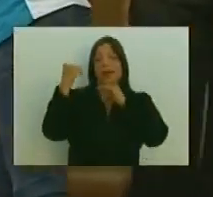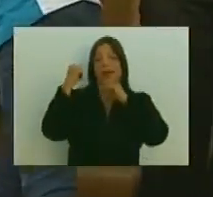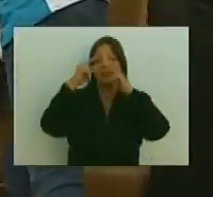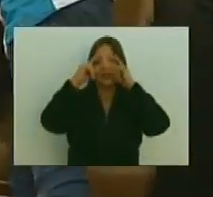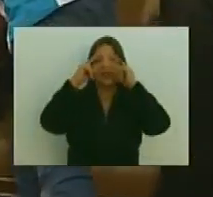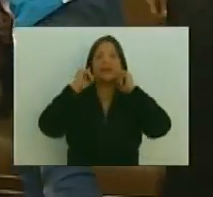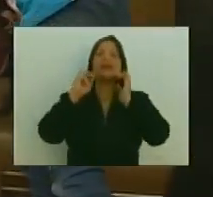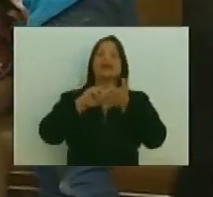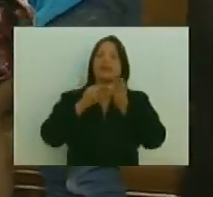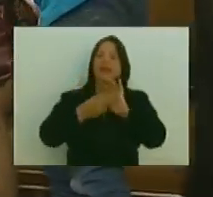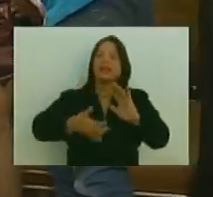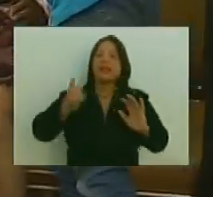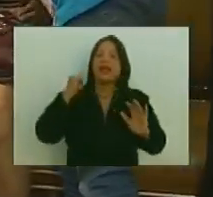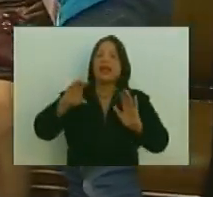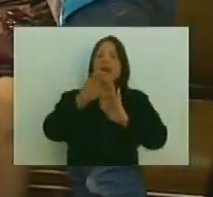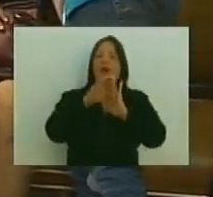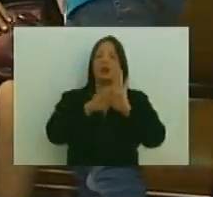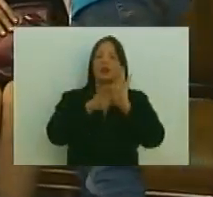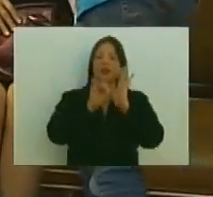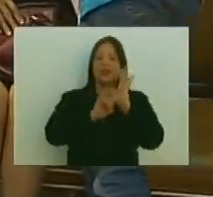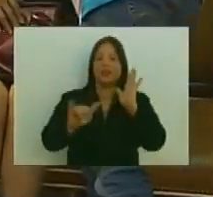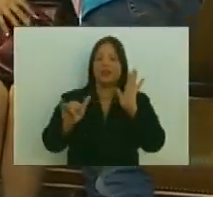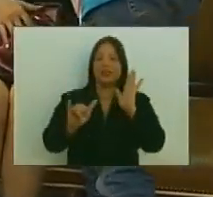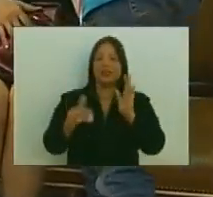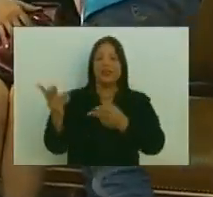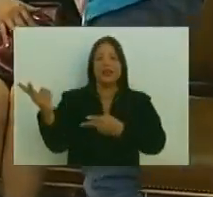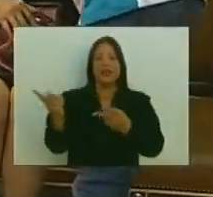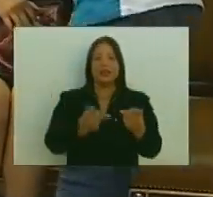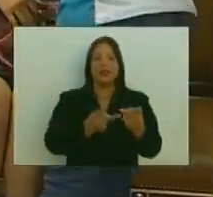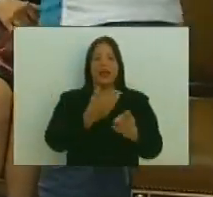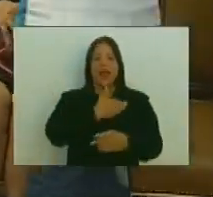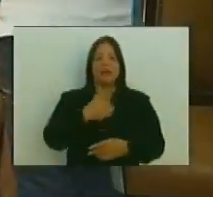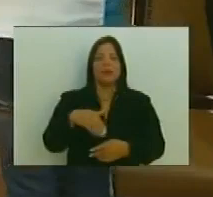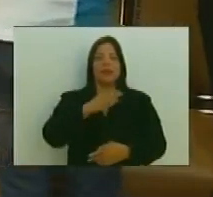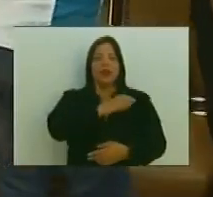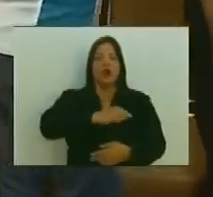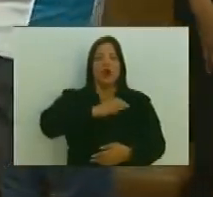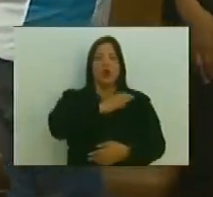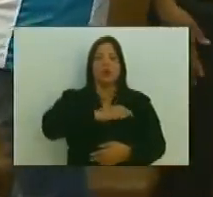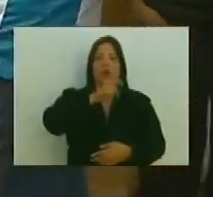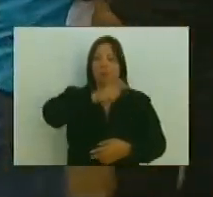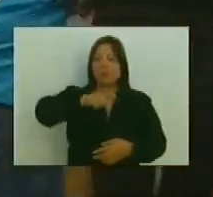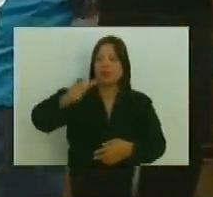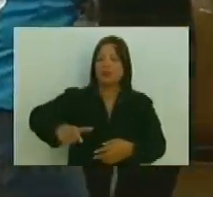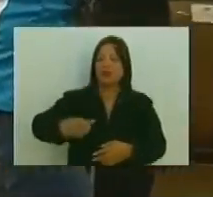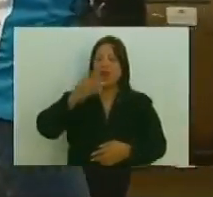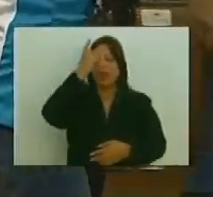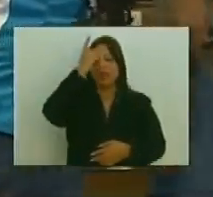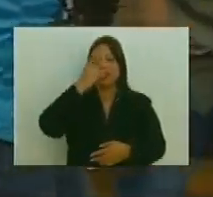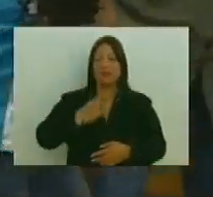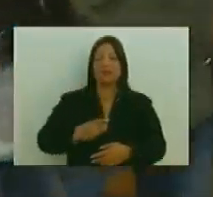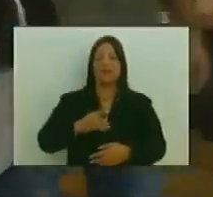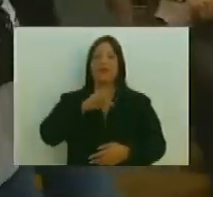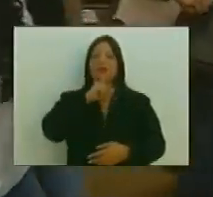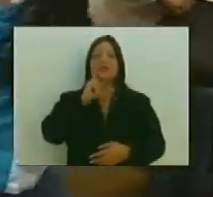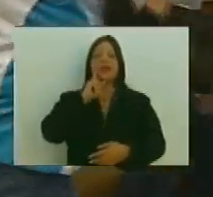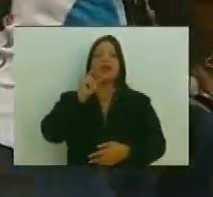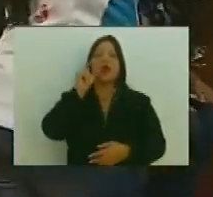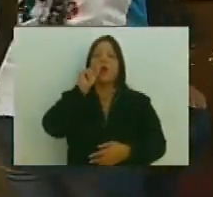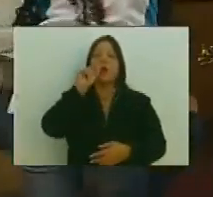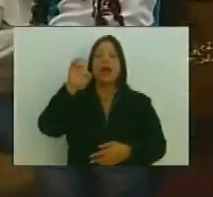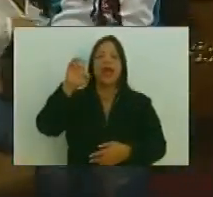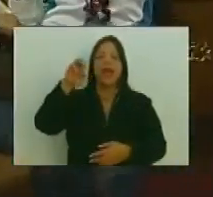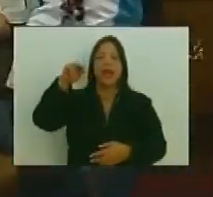marcado en esta constituyente. Quiero invitar al presidente de la Comisión de Personas con Discapacidad, nuestro compañero